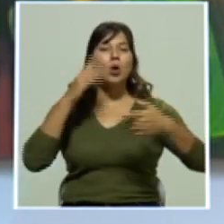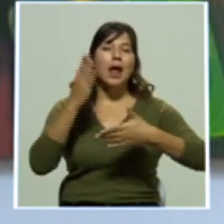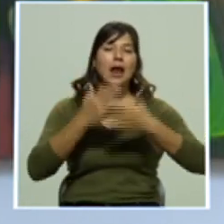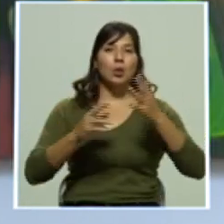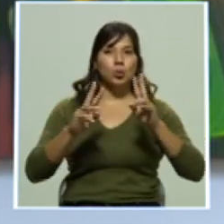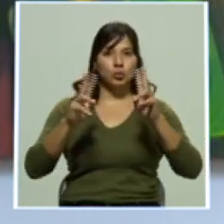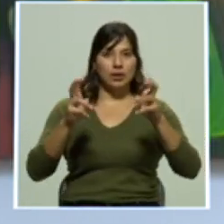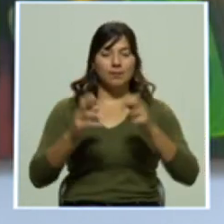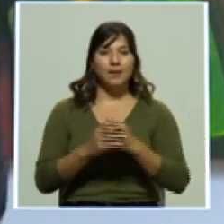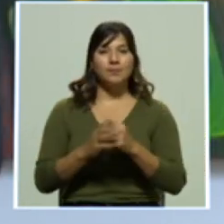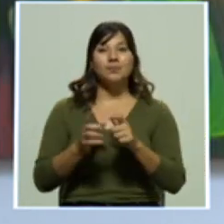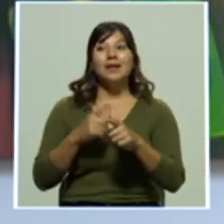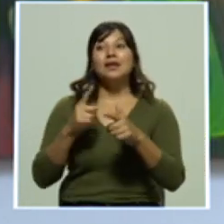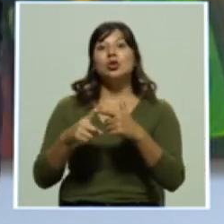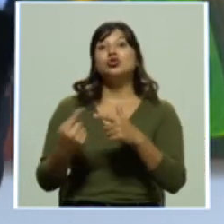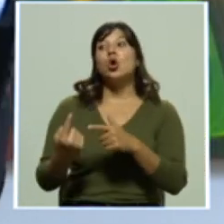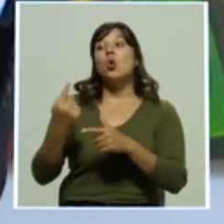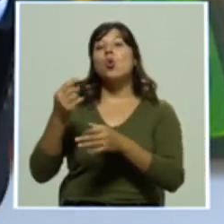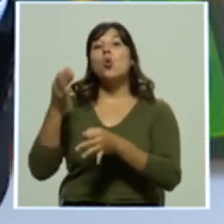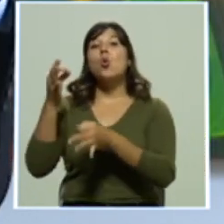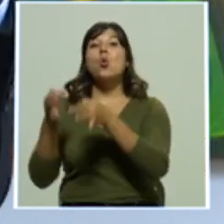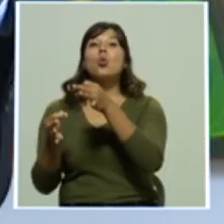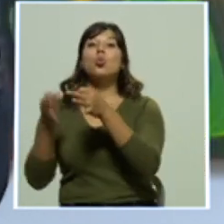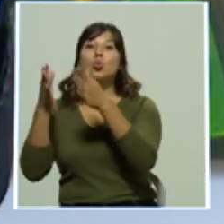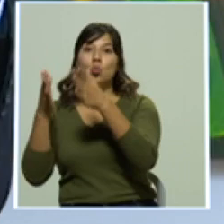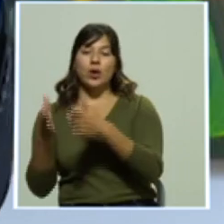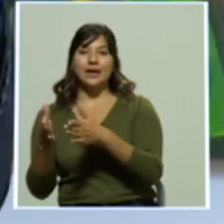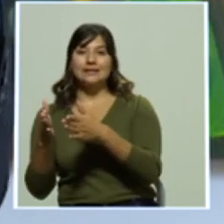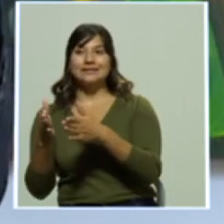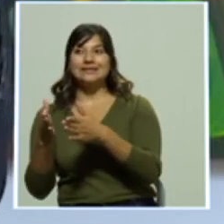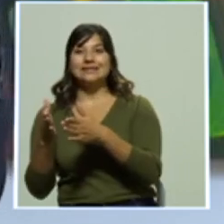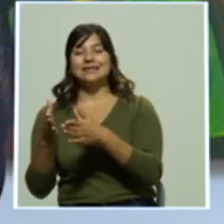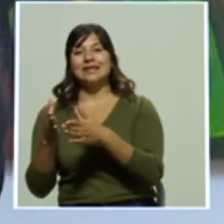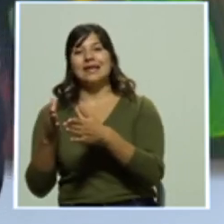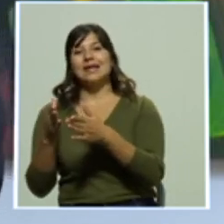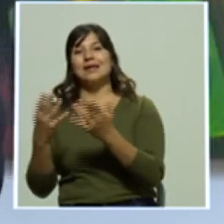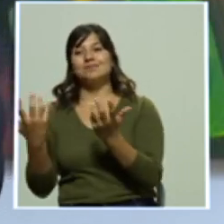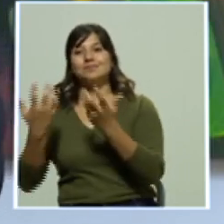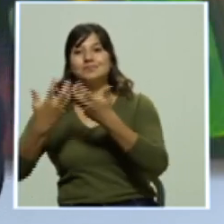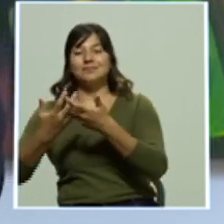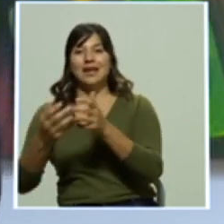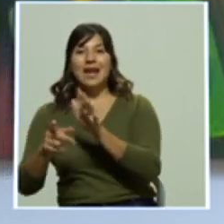por ley y las de la Sala Constitucional definidas por la Constitución.